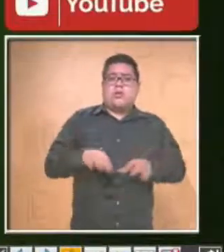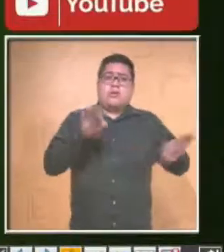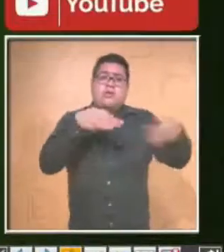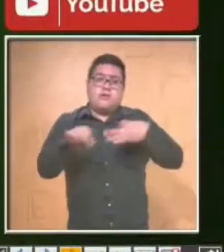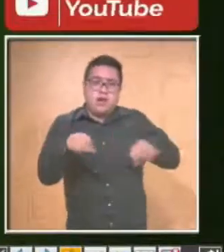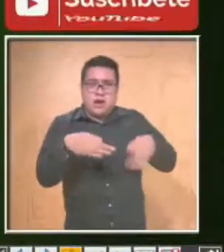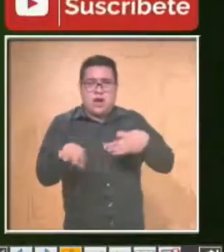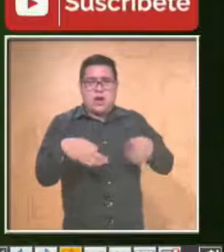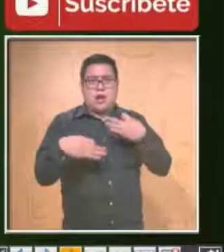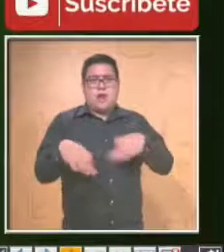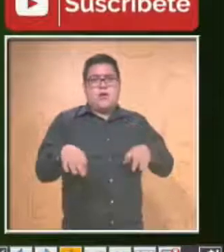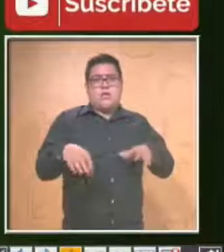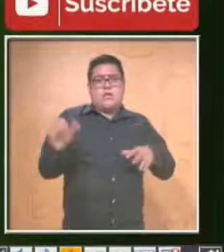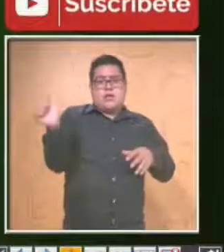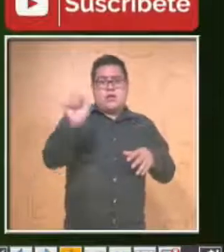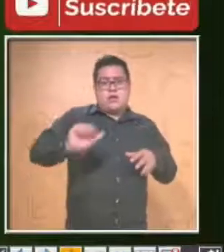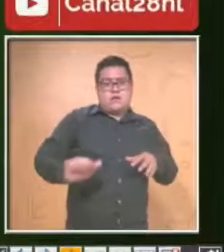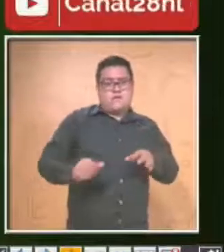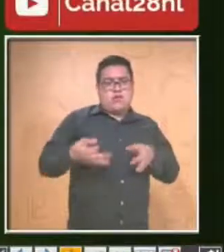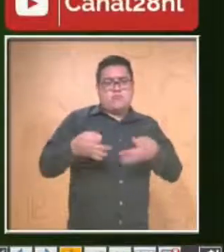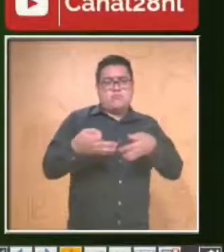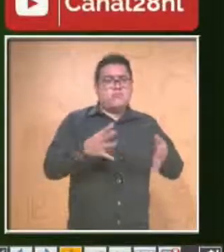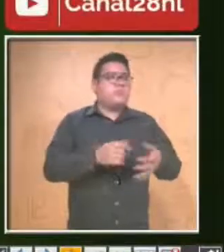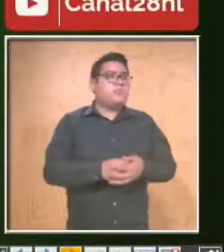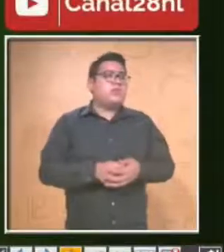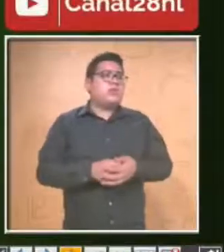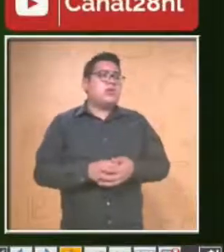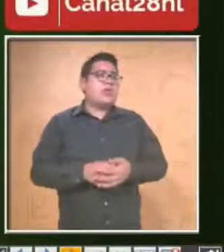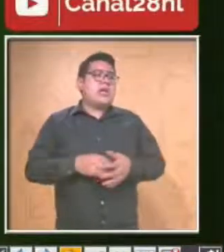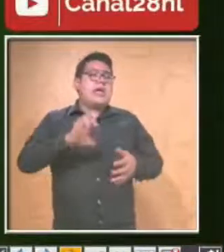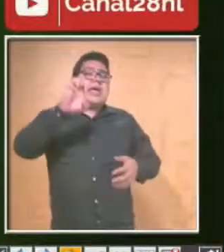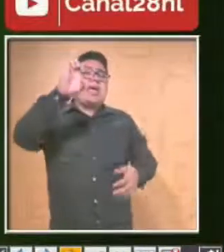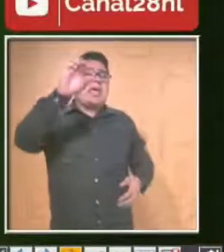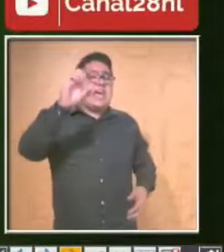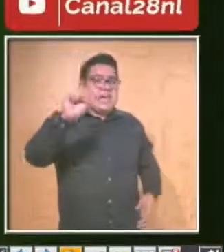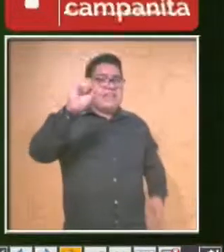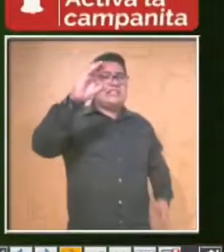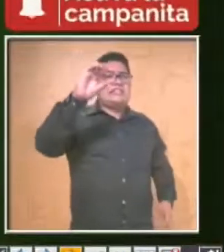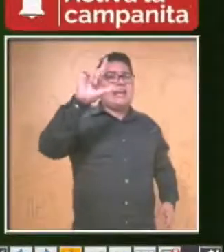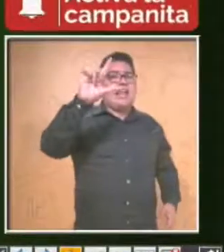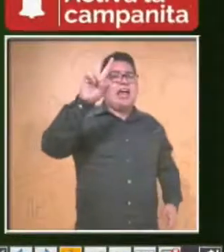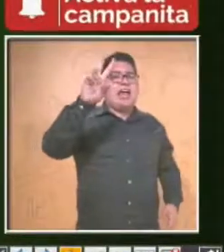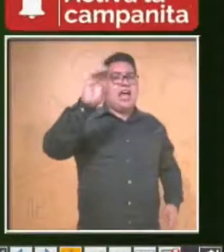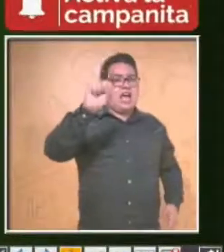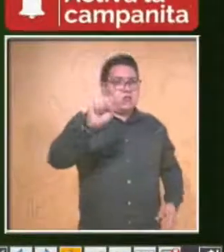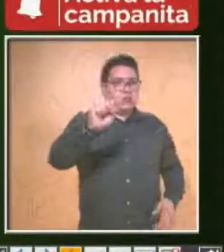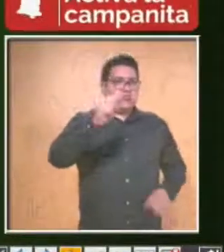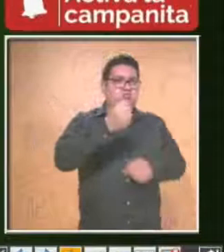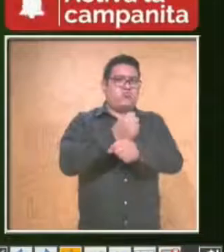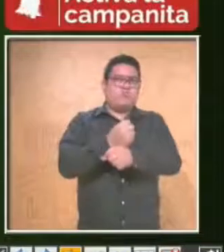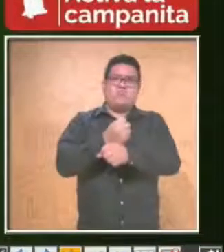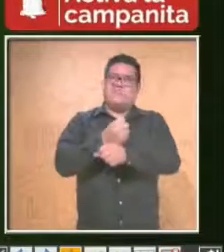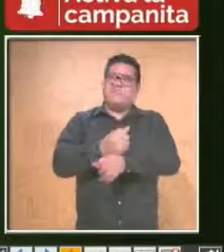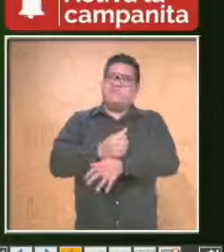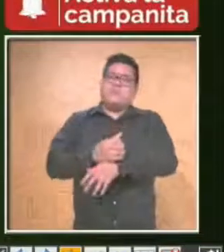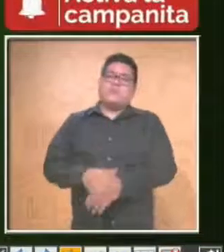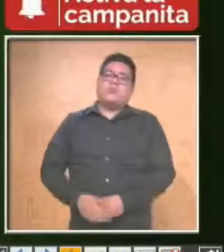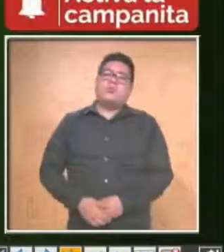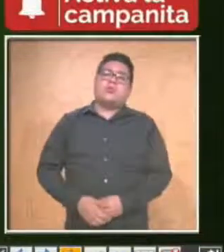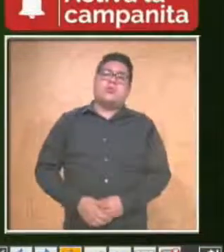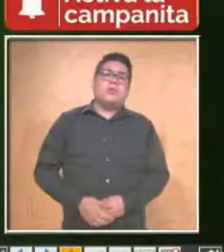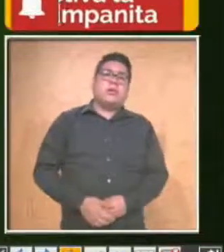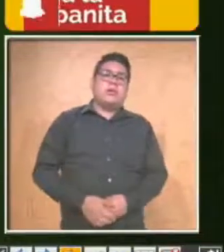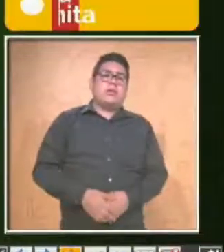prácticamente se convierte en una institución, el esclavismo como tal. Y fueron los portugueses los